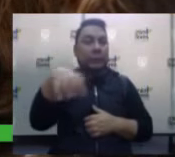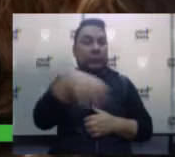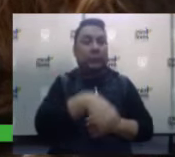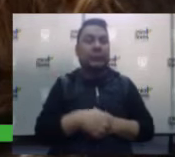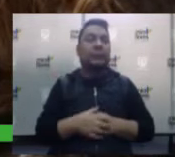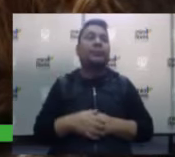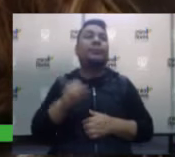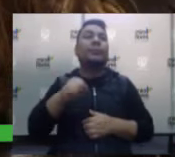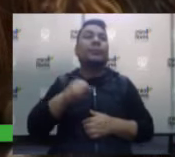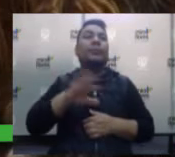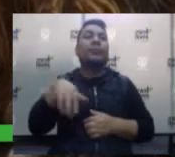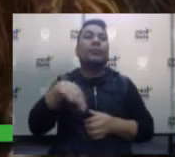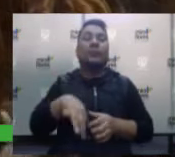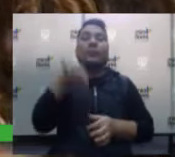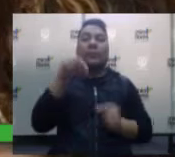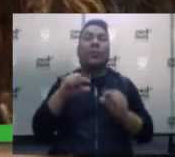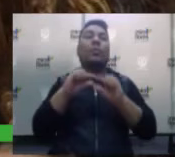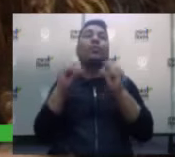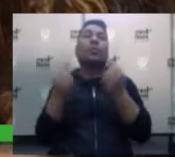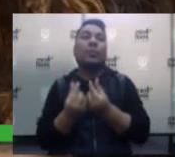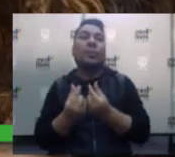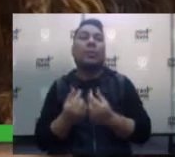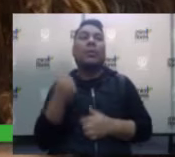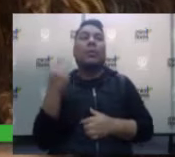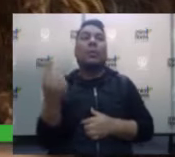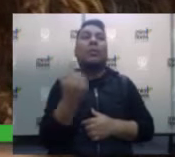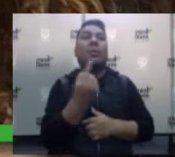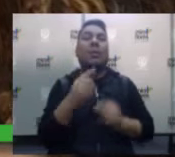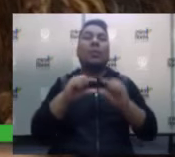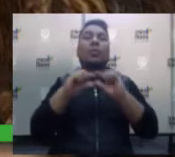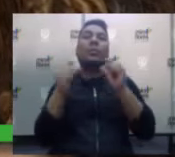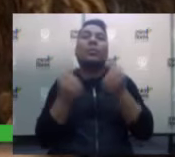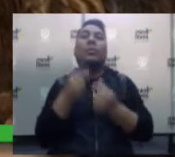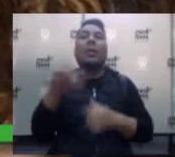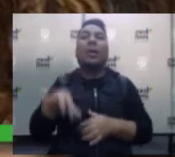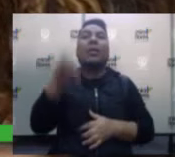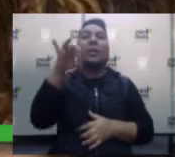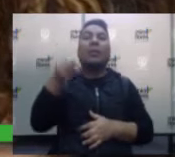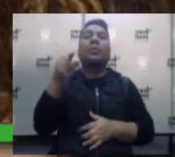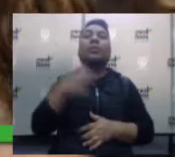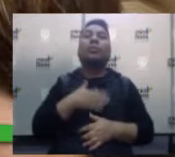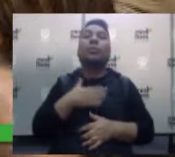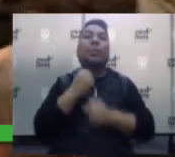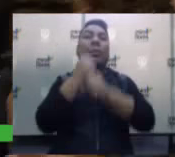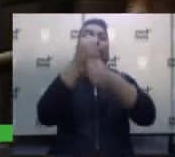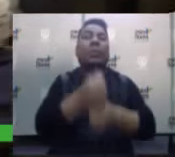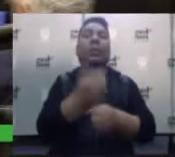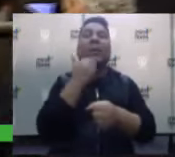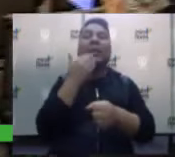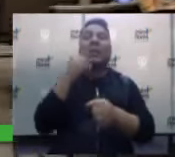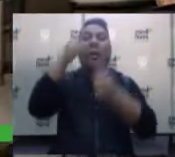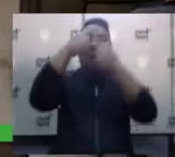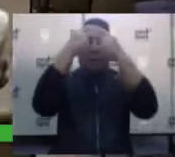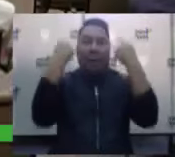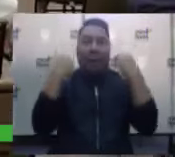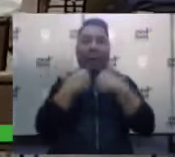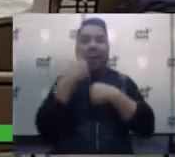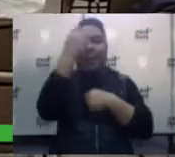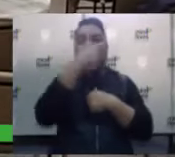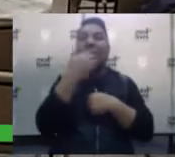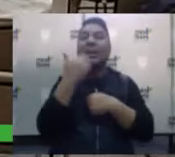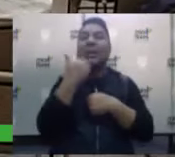es. Sí. El sorteo lo hemos hecho por agrupación. Sí. Es decir, cada agrupación decidirá si su candidato provincial... Sí. Tiene todas las